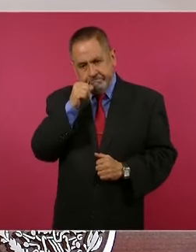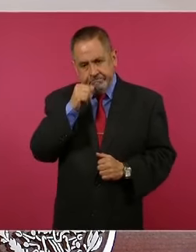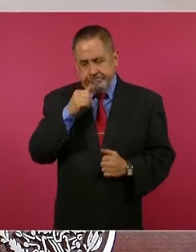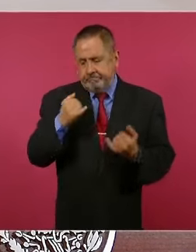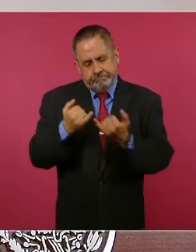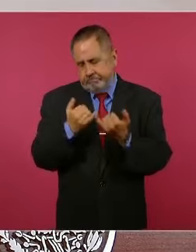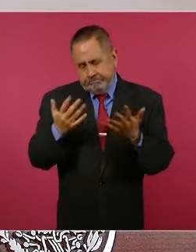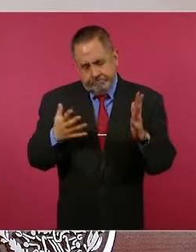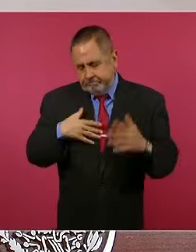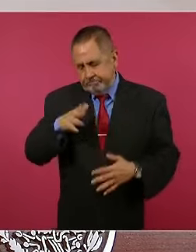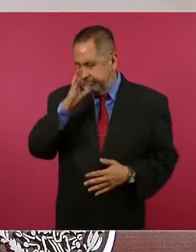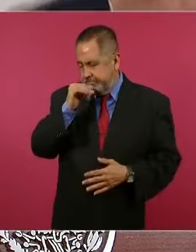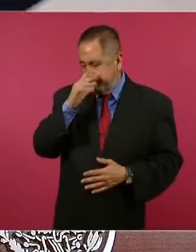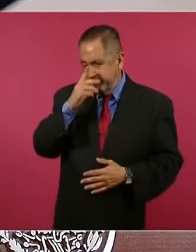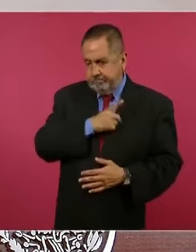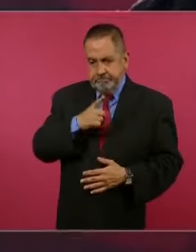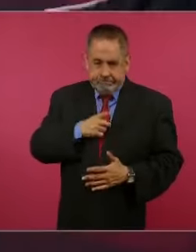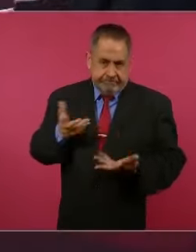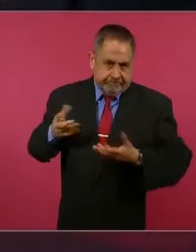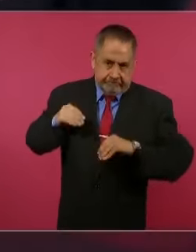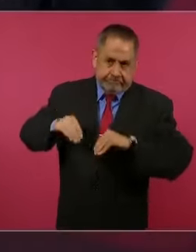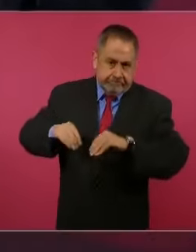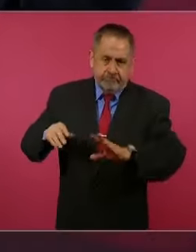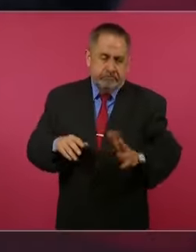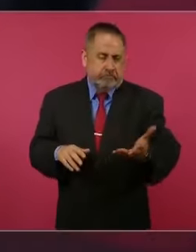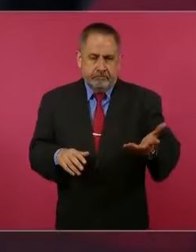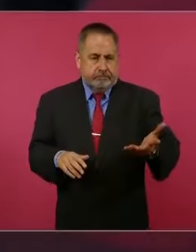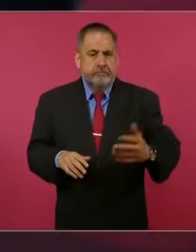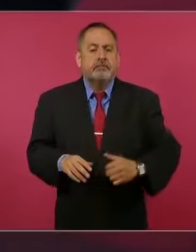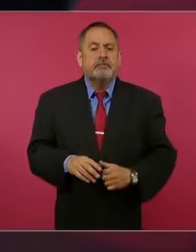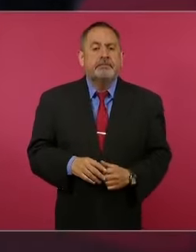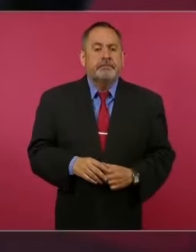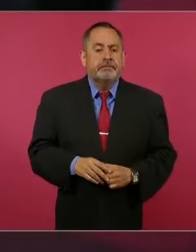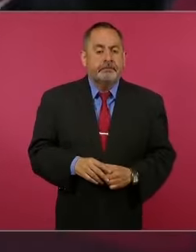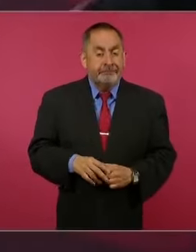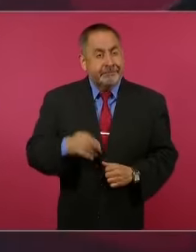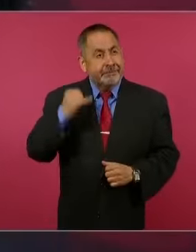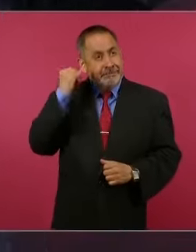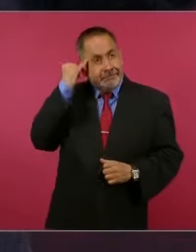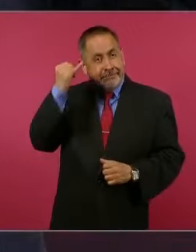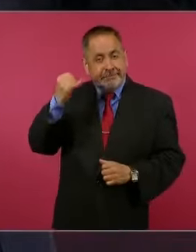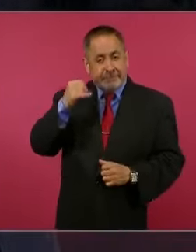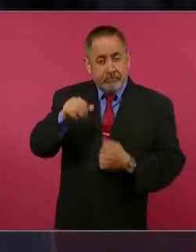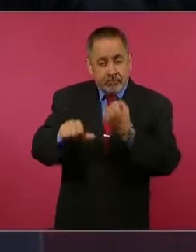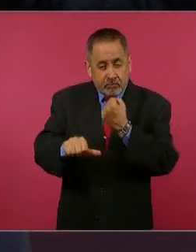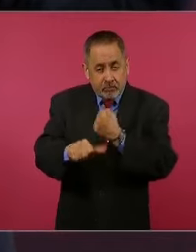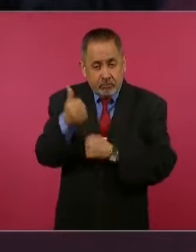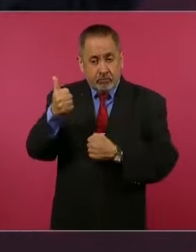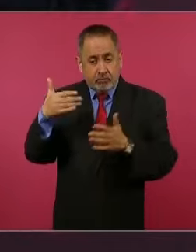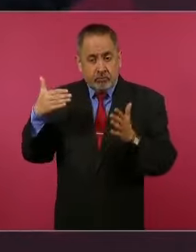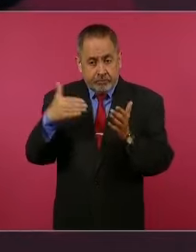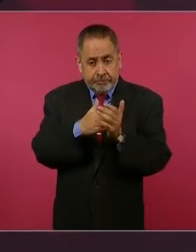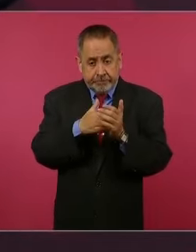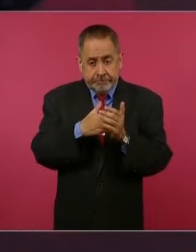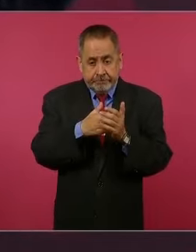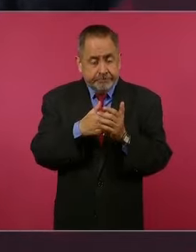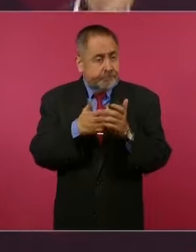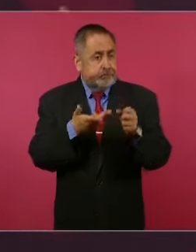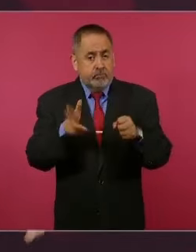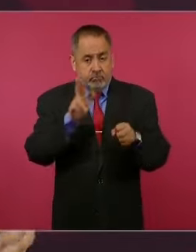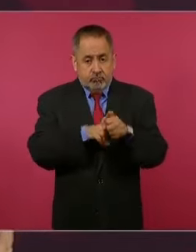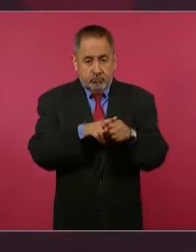todo imagínense este atender 11000 centros